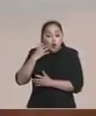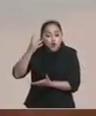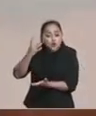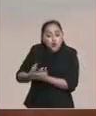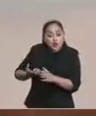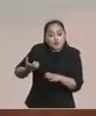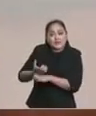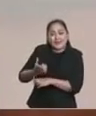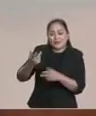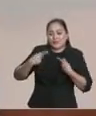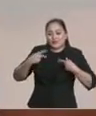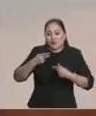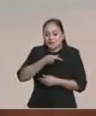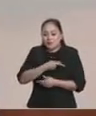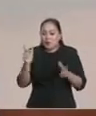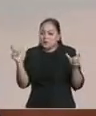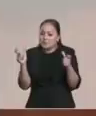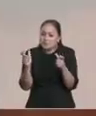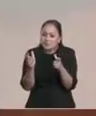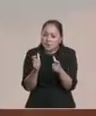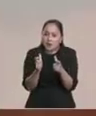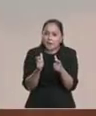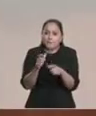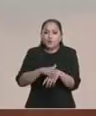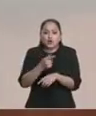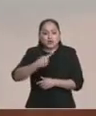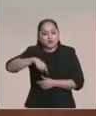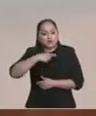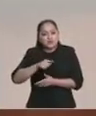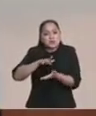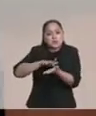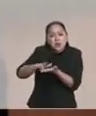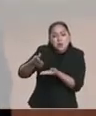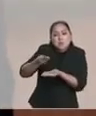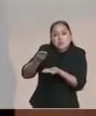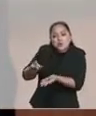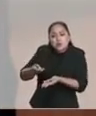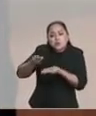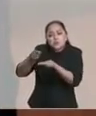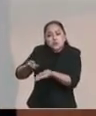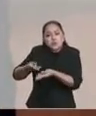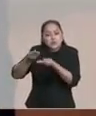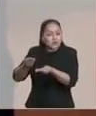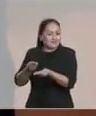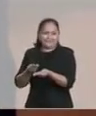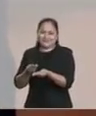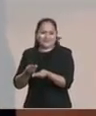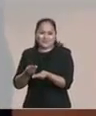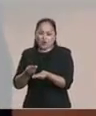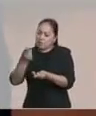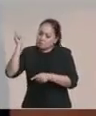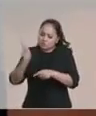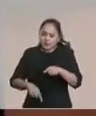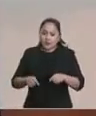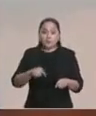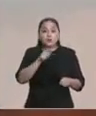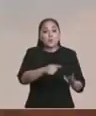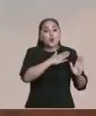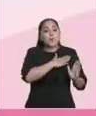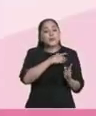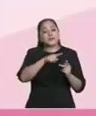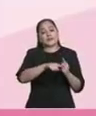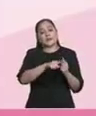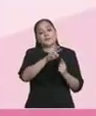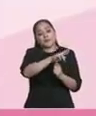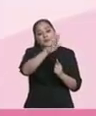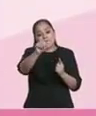por qué? Porque quitamos el asistencialismo. Lo que promete Andrés Manuel, Anaya y Mid es regalar